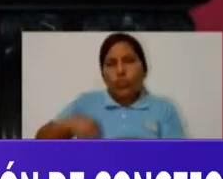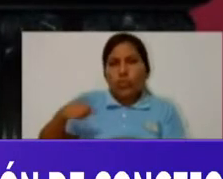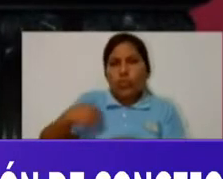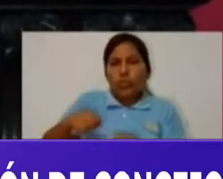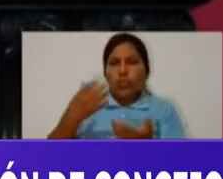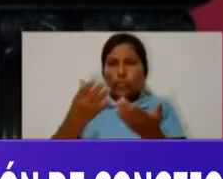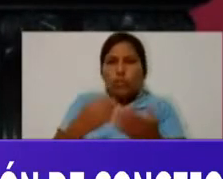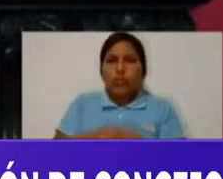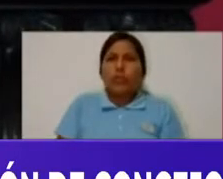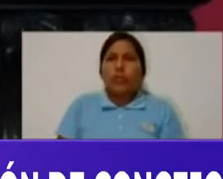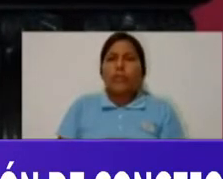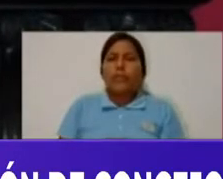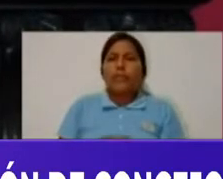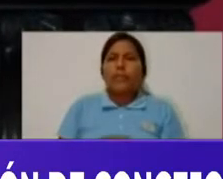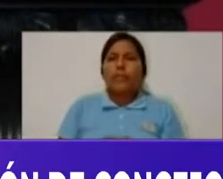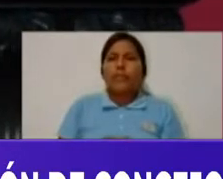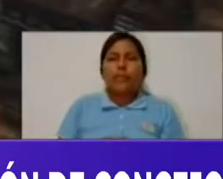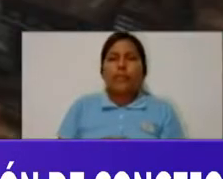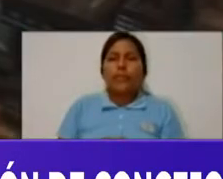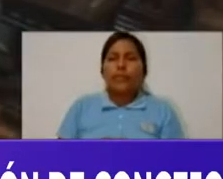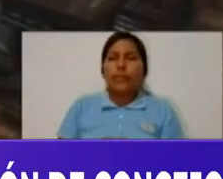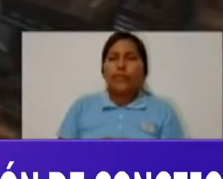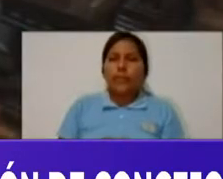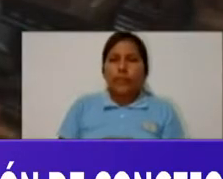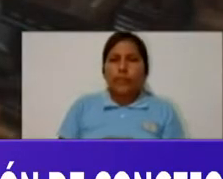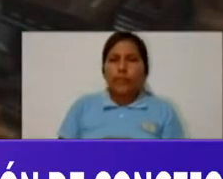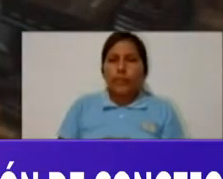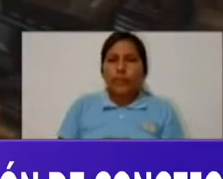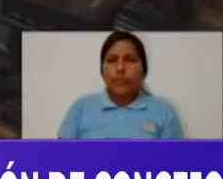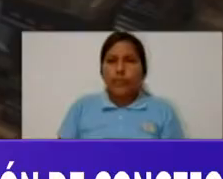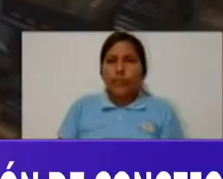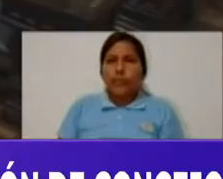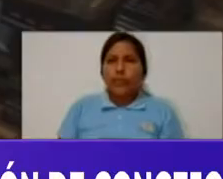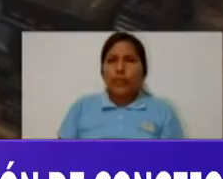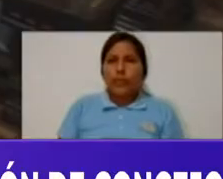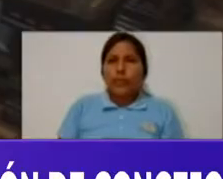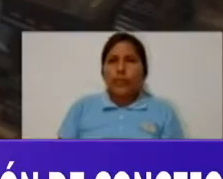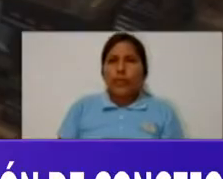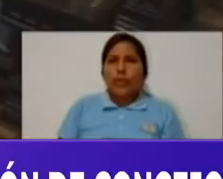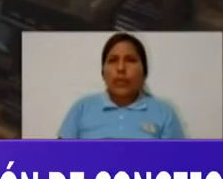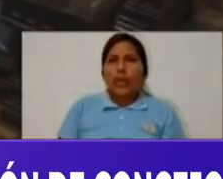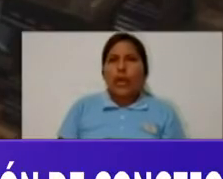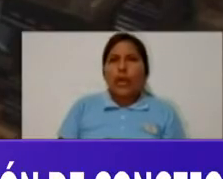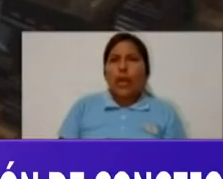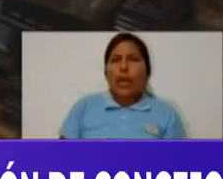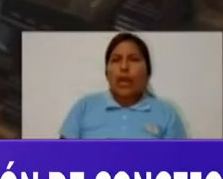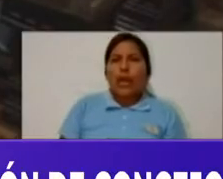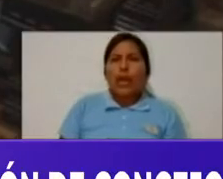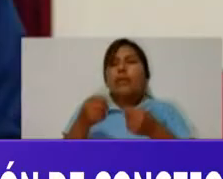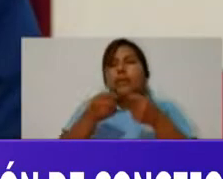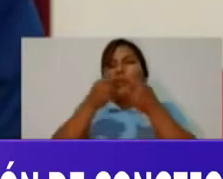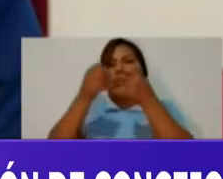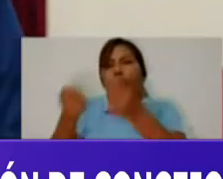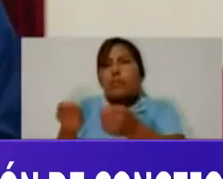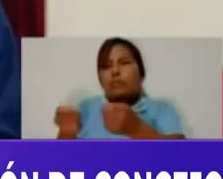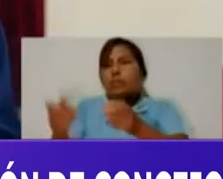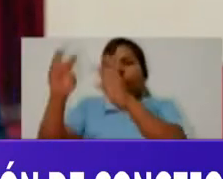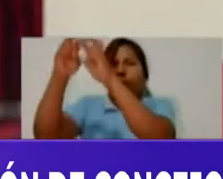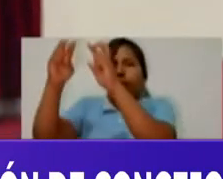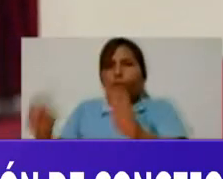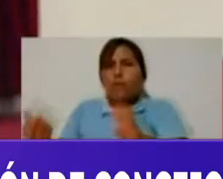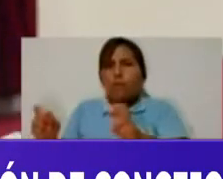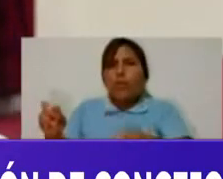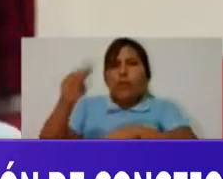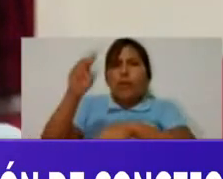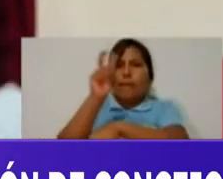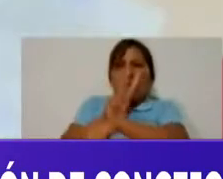también se aprobó formar una comisión investigadora contra Julio Gagó por el presunto delito de tráfico de influencias. Por esta nueva acusación, tanto